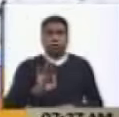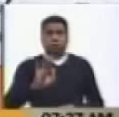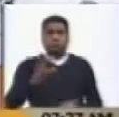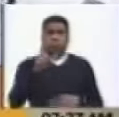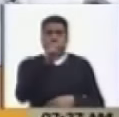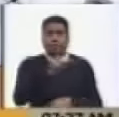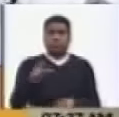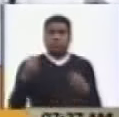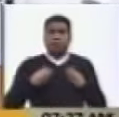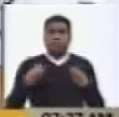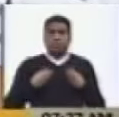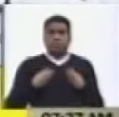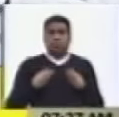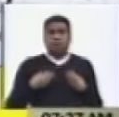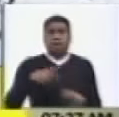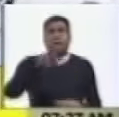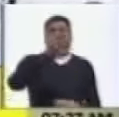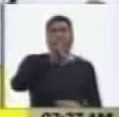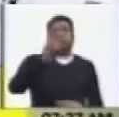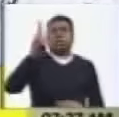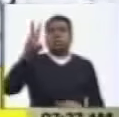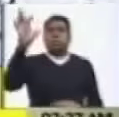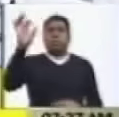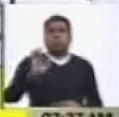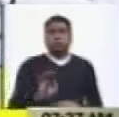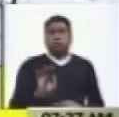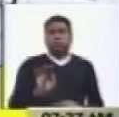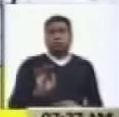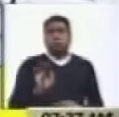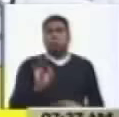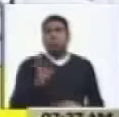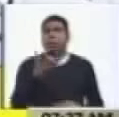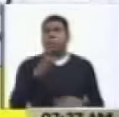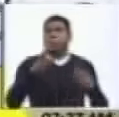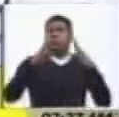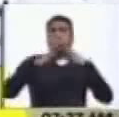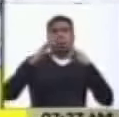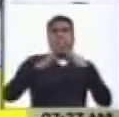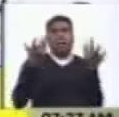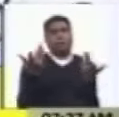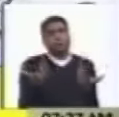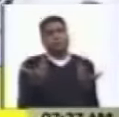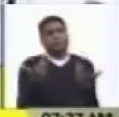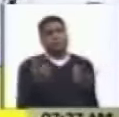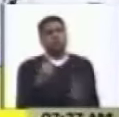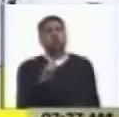40%, el 32% es en climatización. 32, solo aire acondicionado. Solo